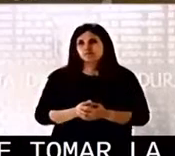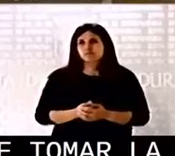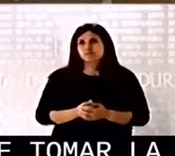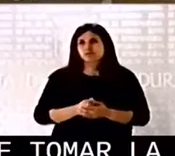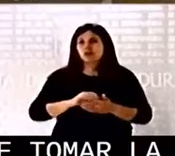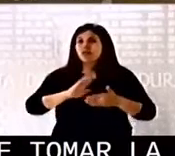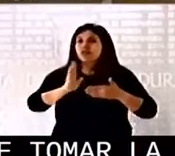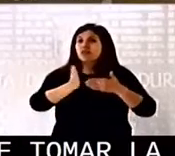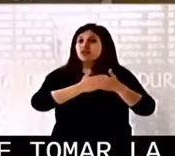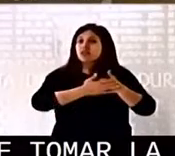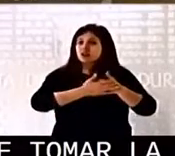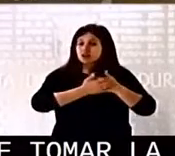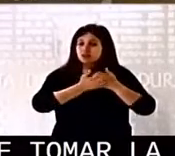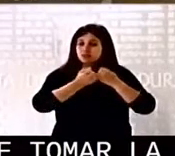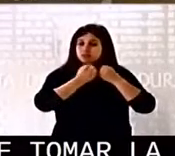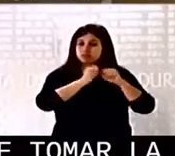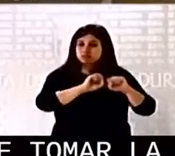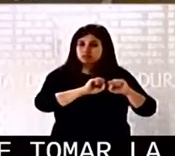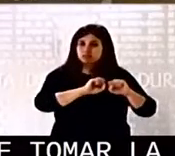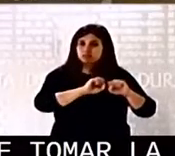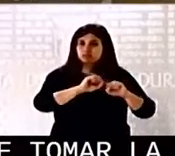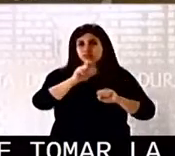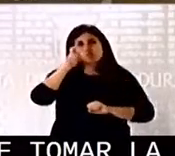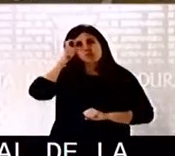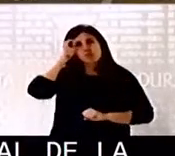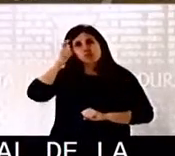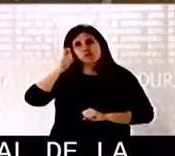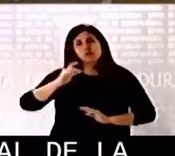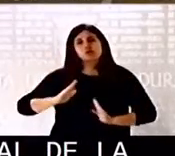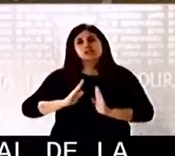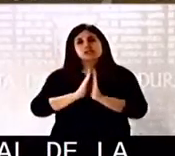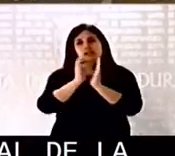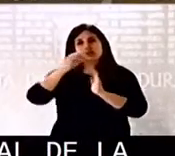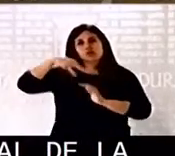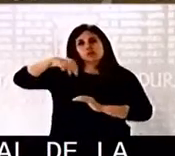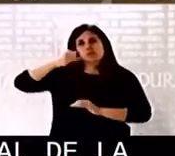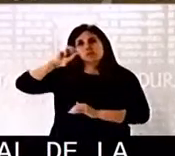cierre perimetral de la localidad de Los Santos de Maimona,